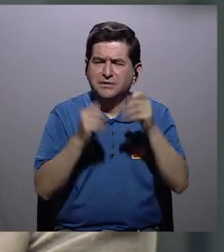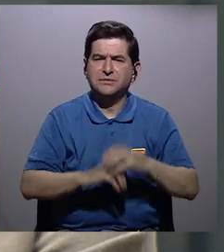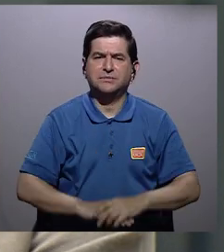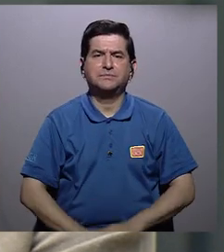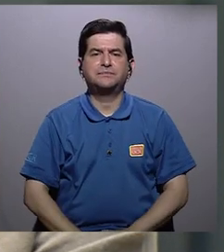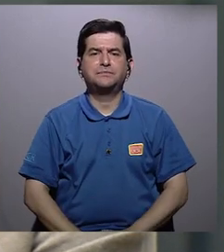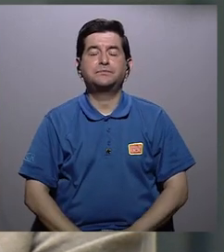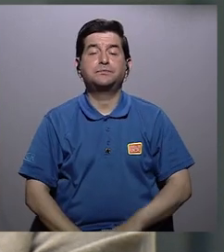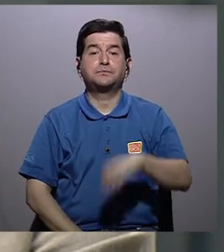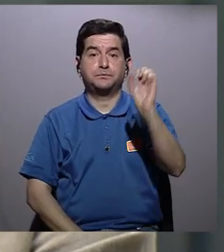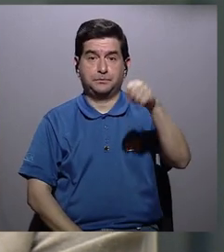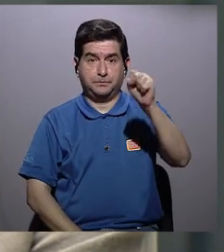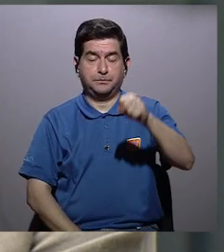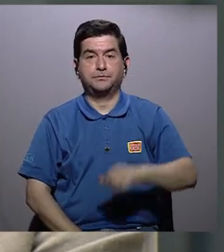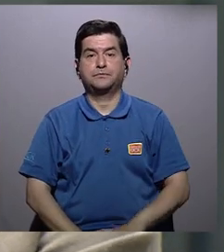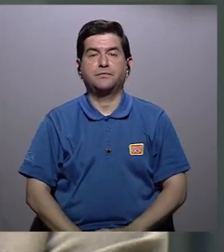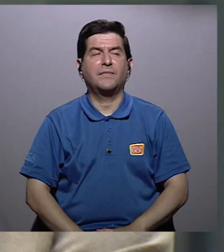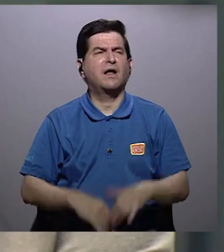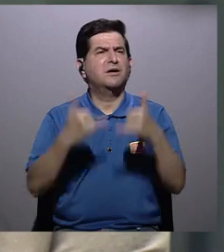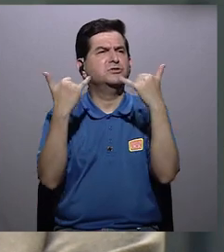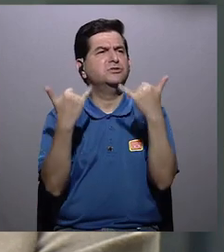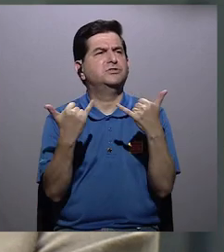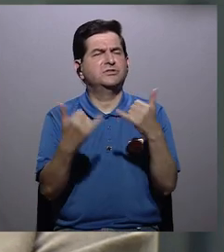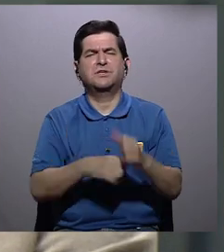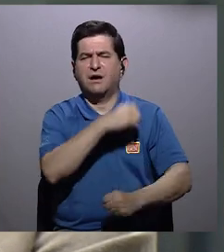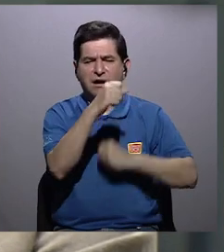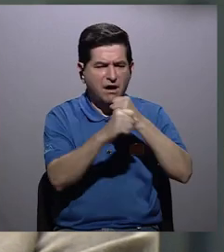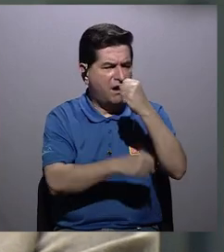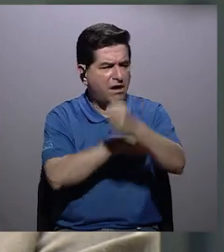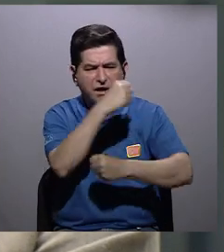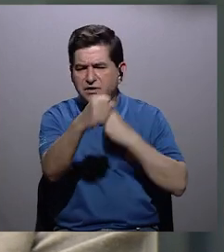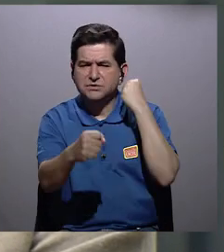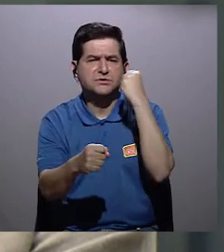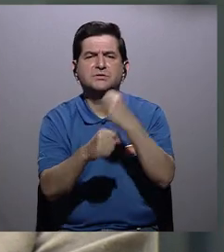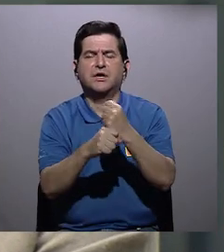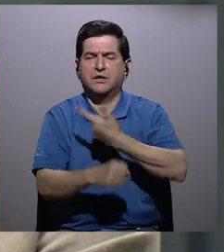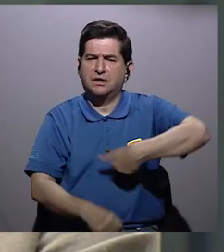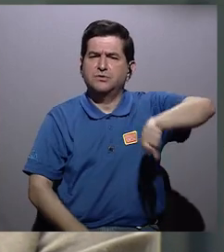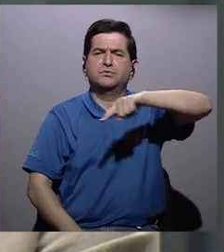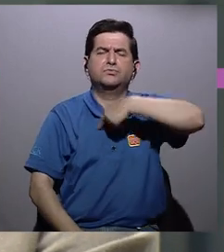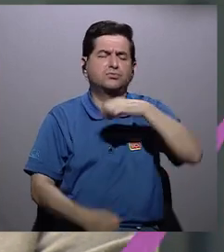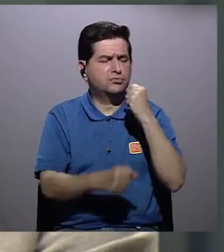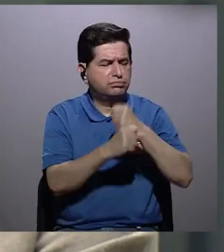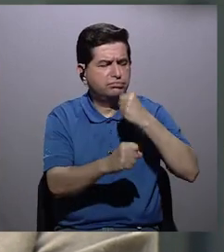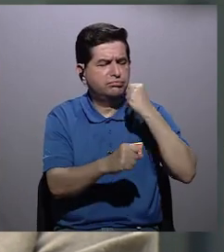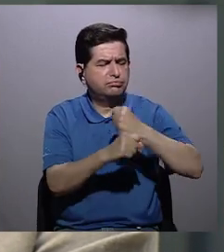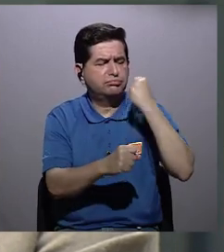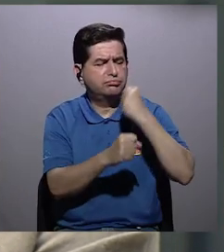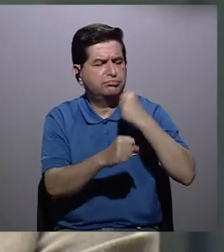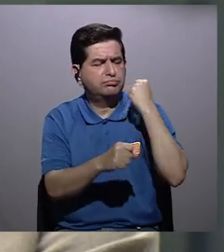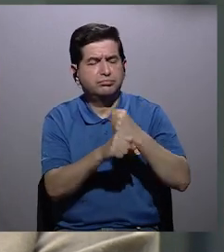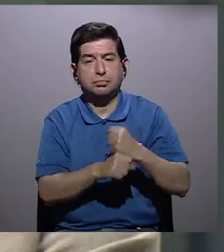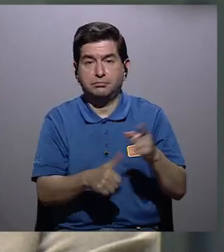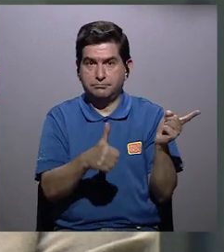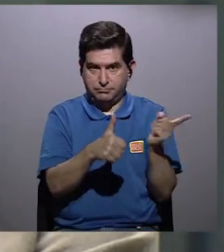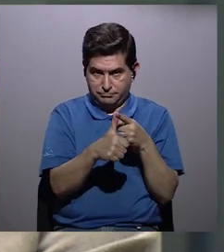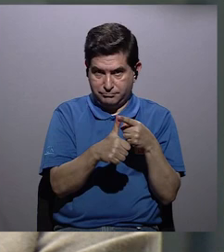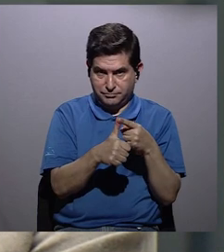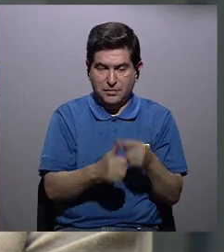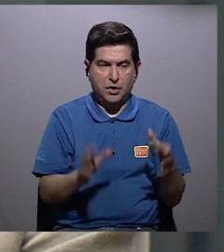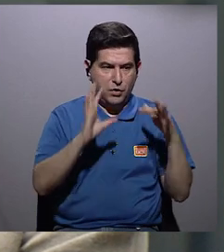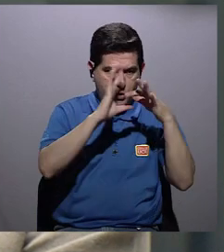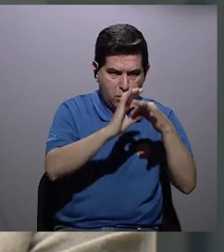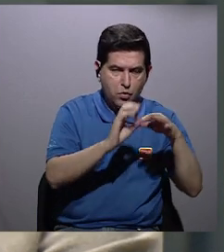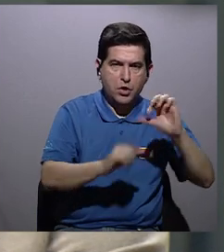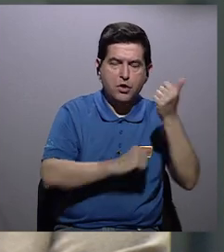estos proyectos. Claro, desde hace ya varios años hemos estado trabajando inicialmente en